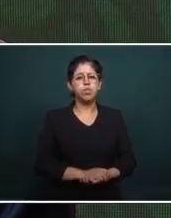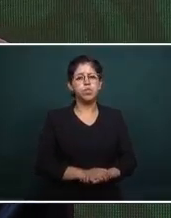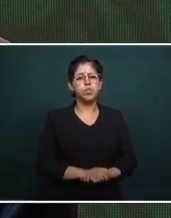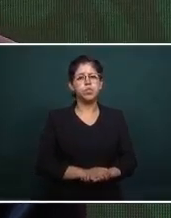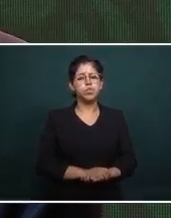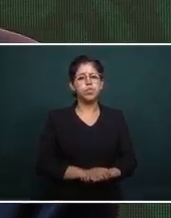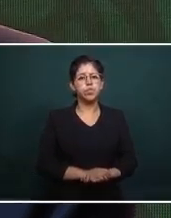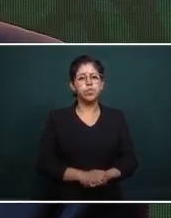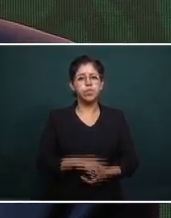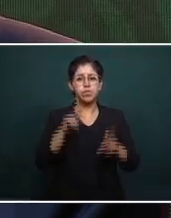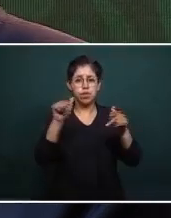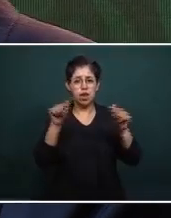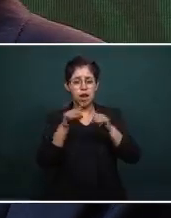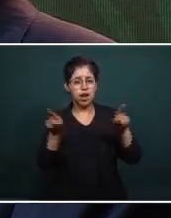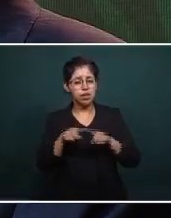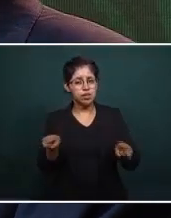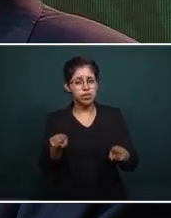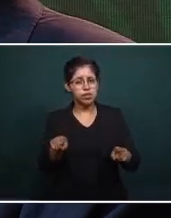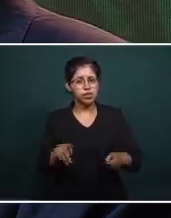la paz